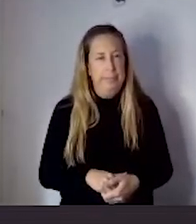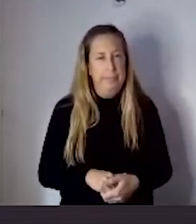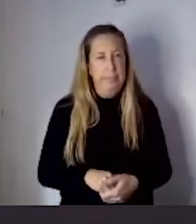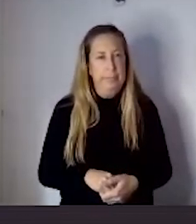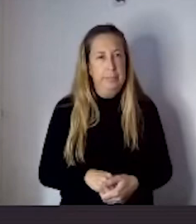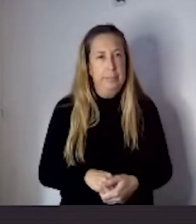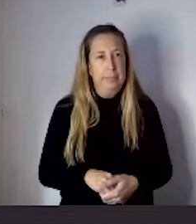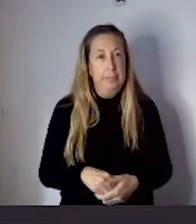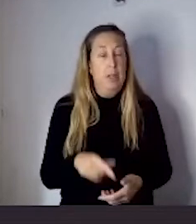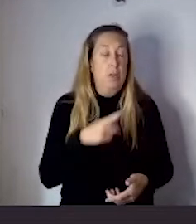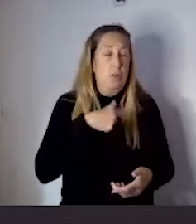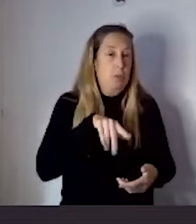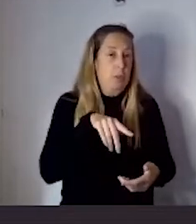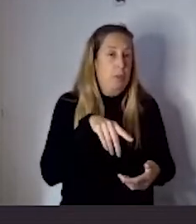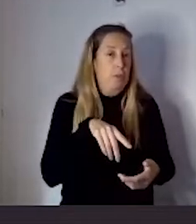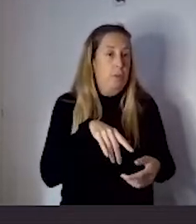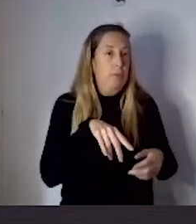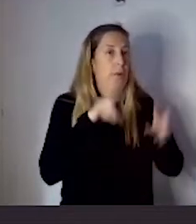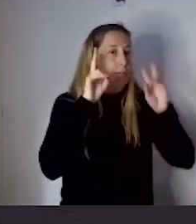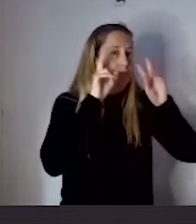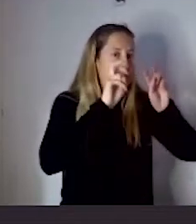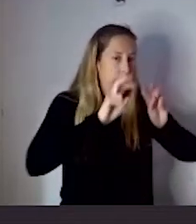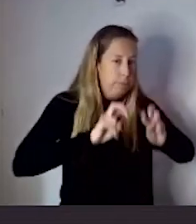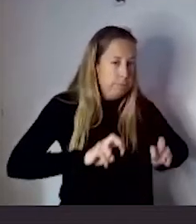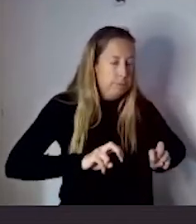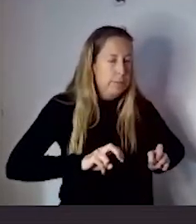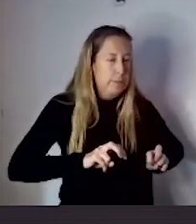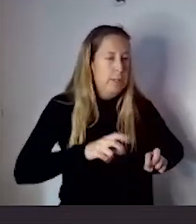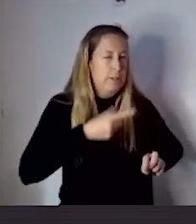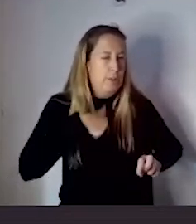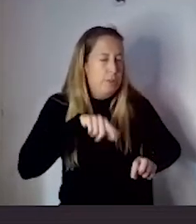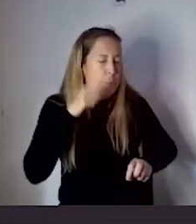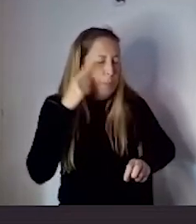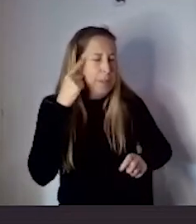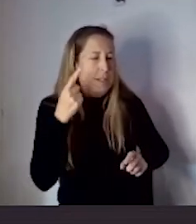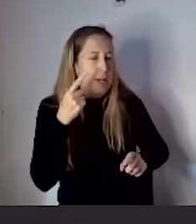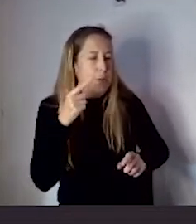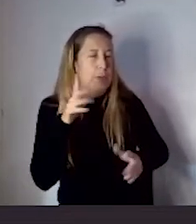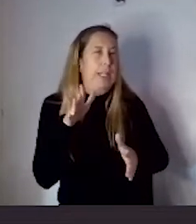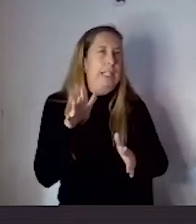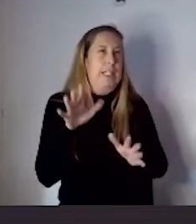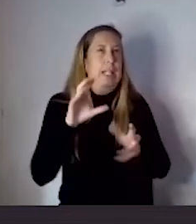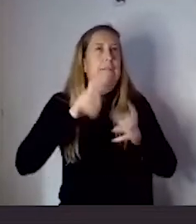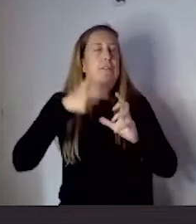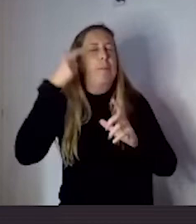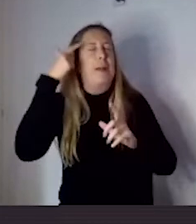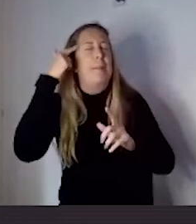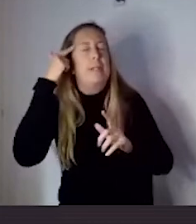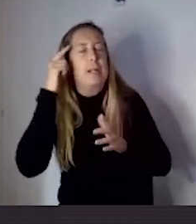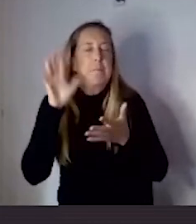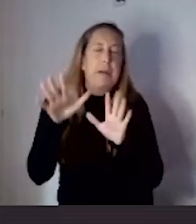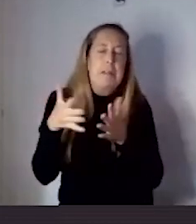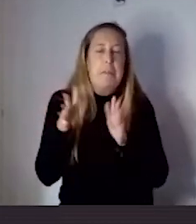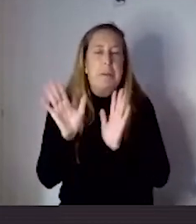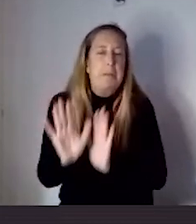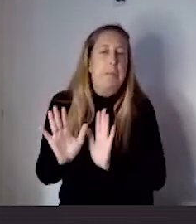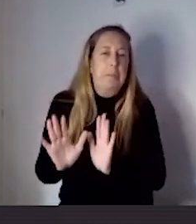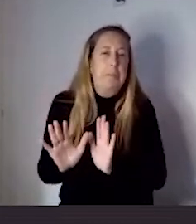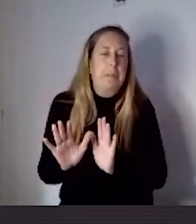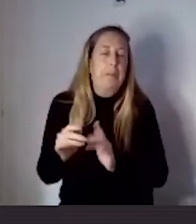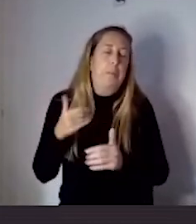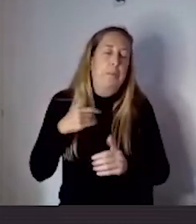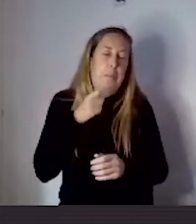estudios que hemos hecho sabemos que nuestra personalidad es más o menos fija verdad desde los años de formación o sea